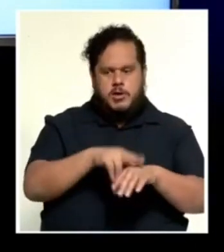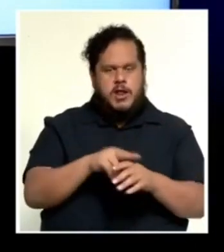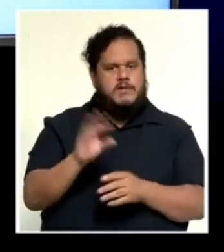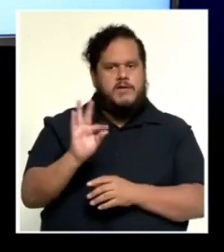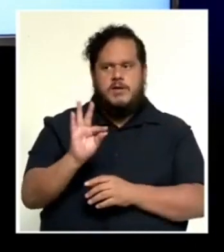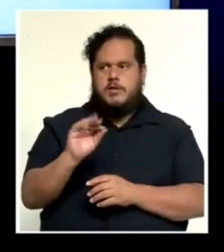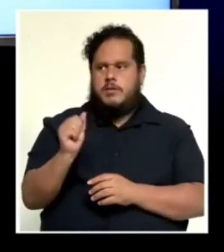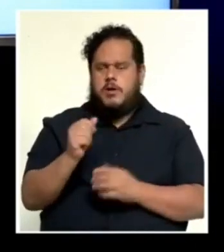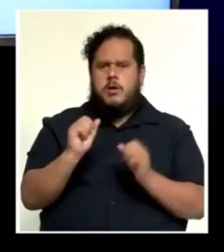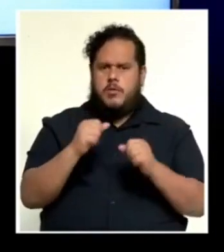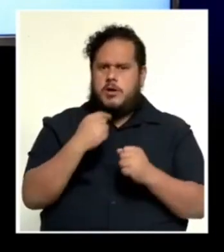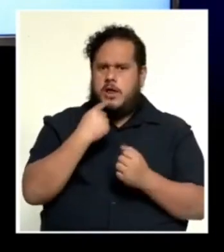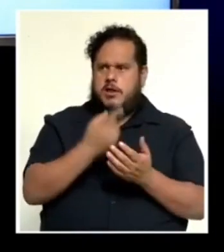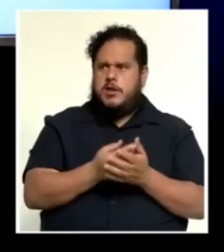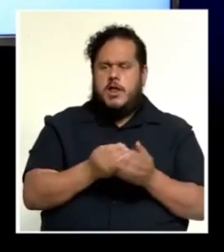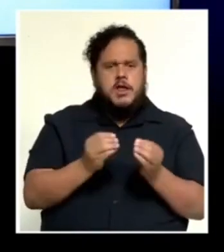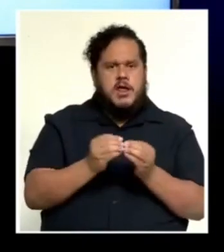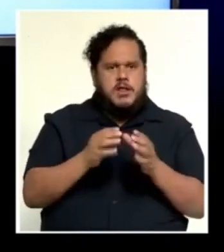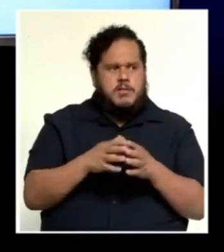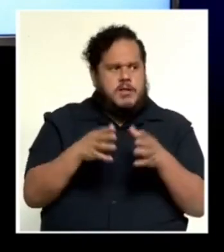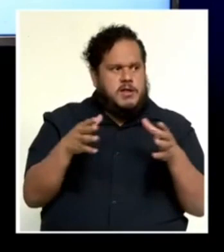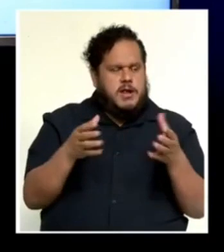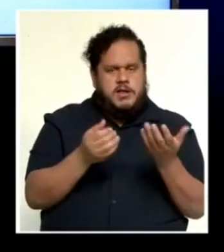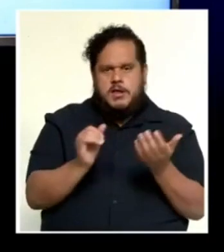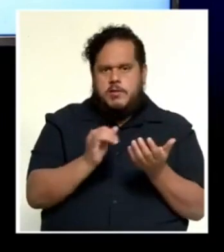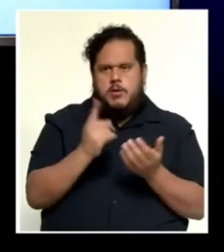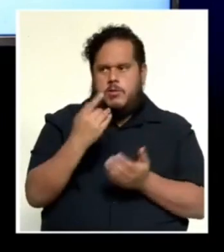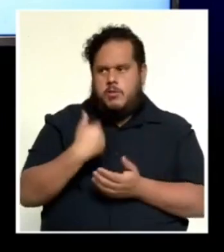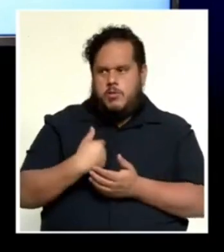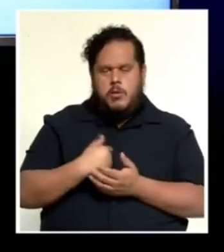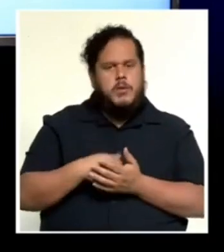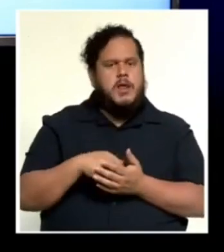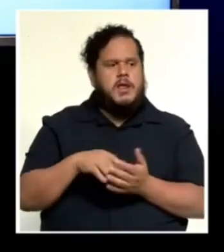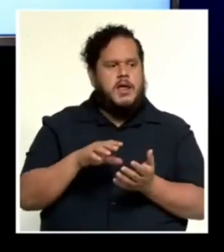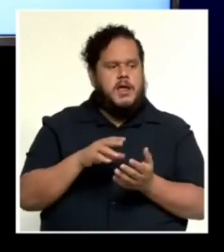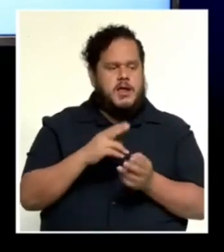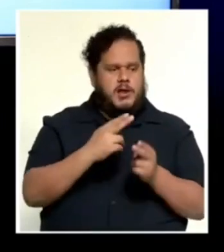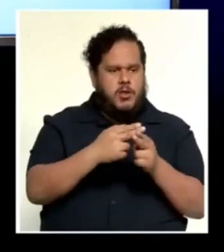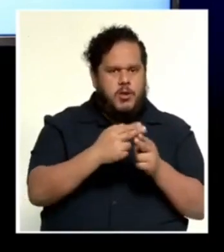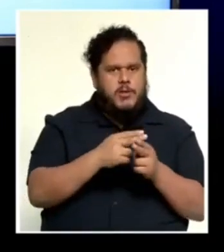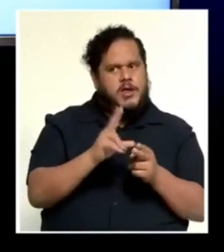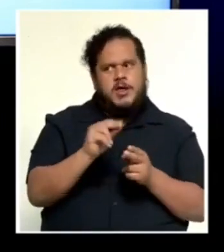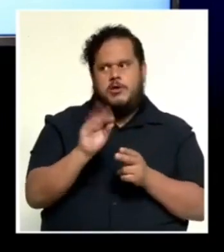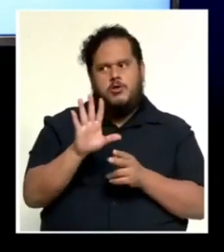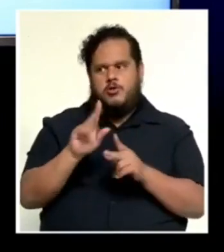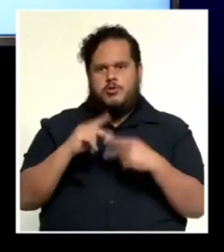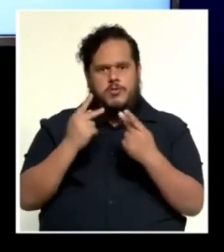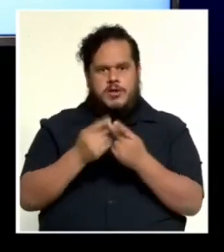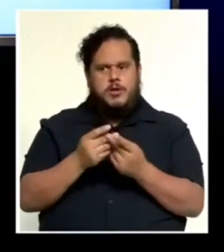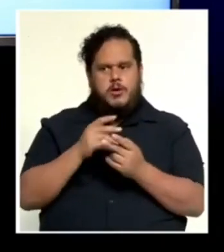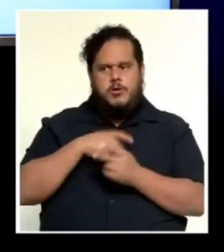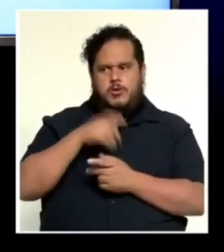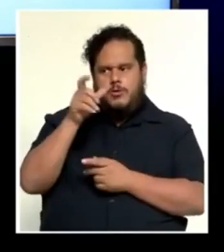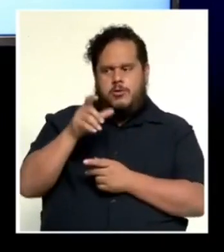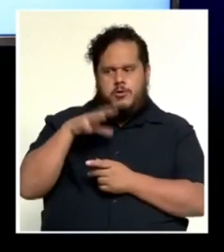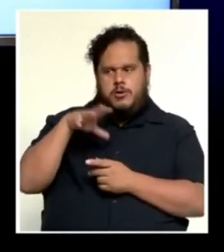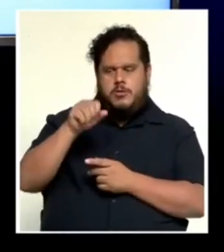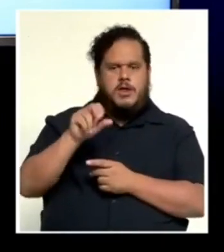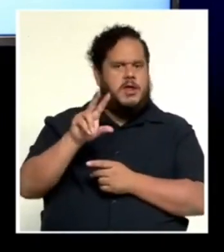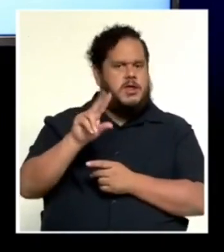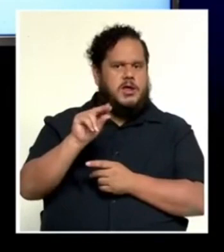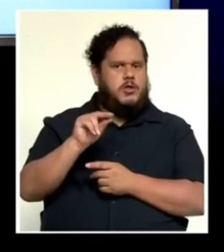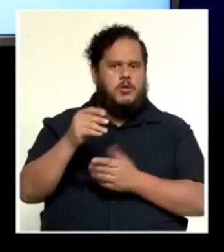Alvarado podría decirse que es mucho más grande, ¿verdad?, como nombre, que su propio partido. La gente lo reconoce a él y no necesariamente a Nueva